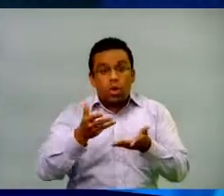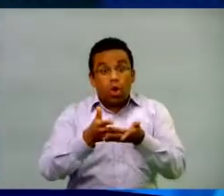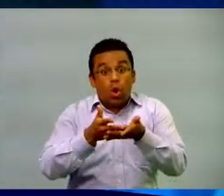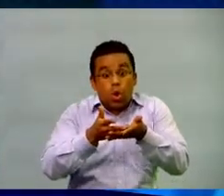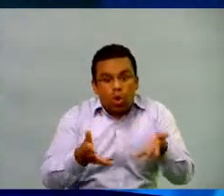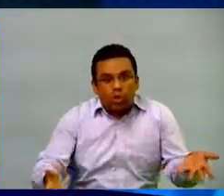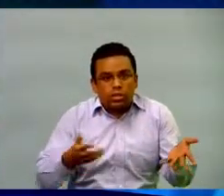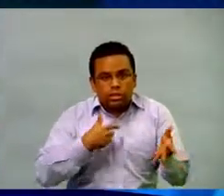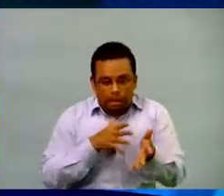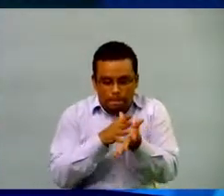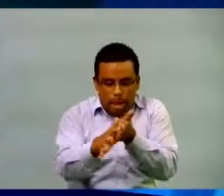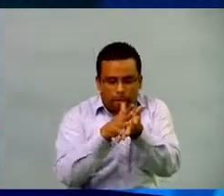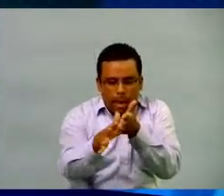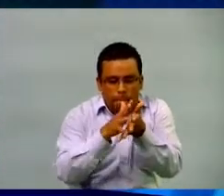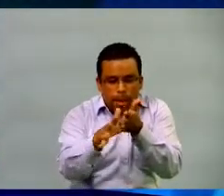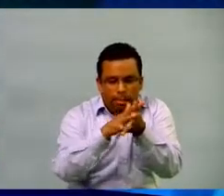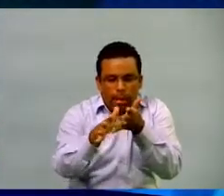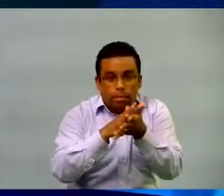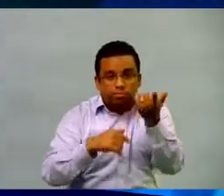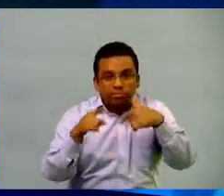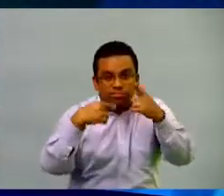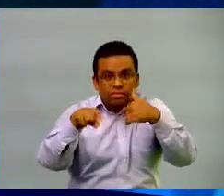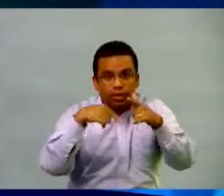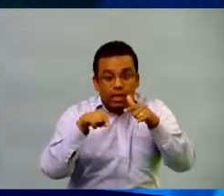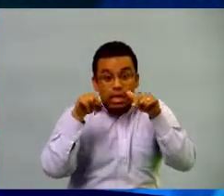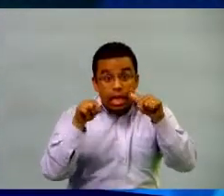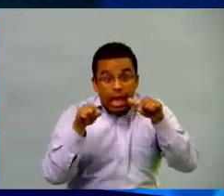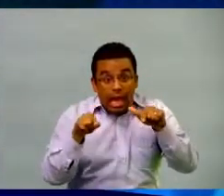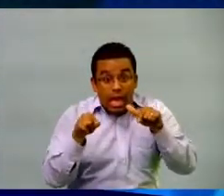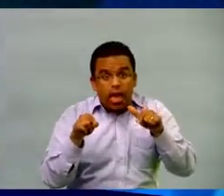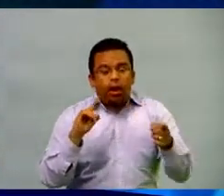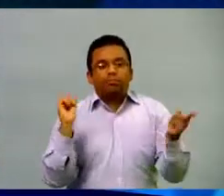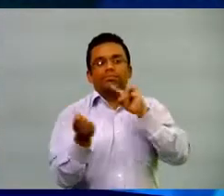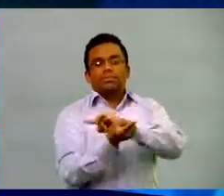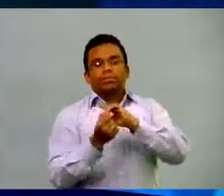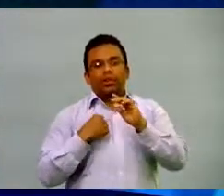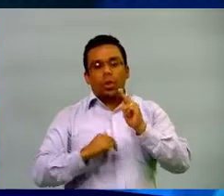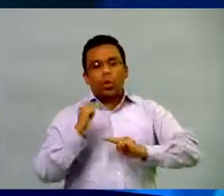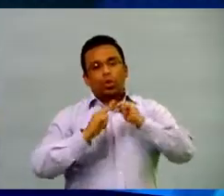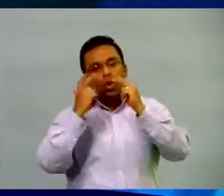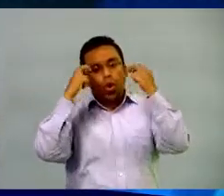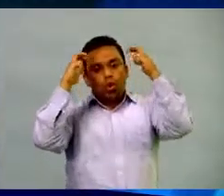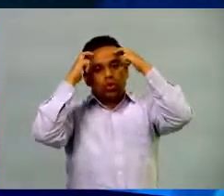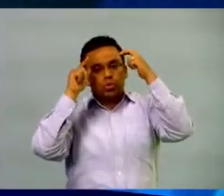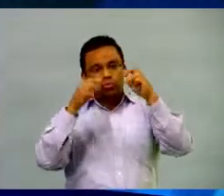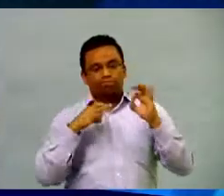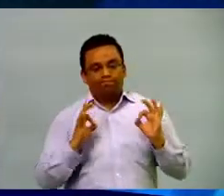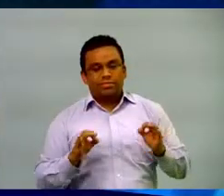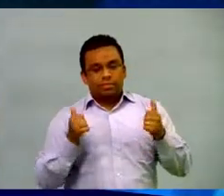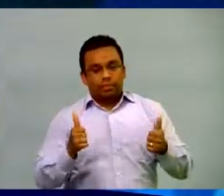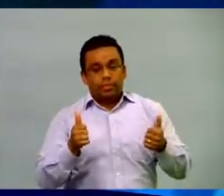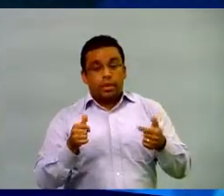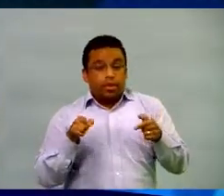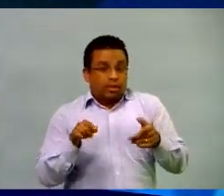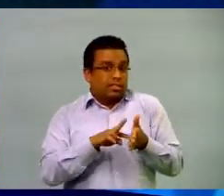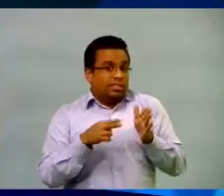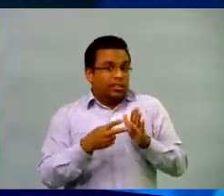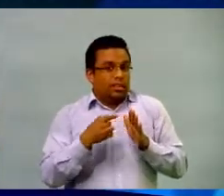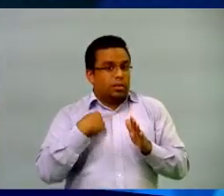experiencia, y de ahí pasar a la construcción de conocimiento significativo bajo una experiencia